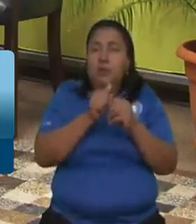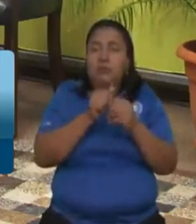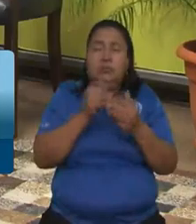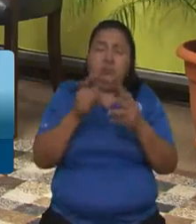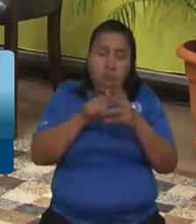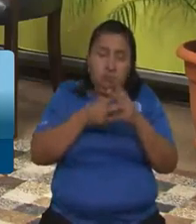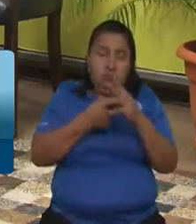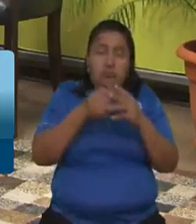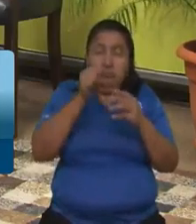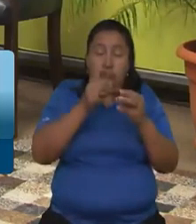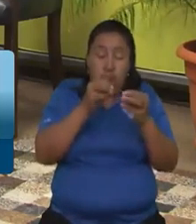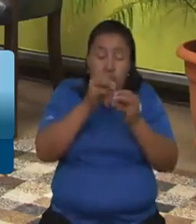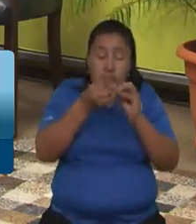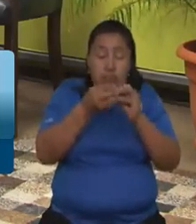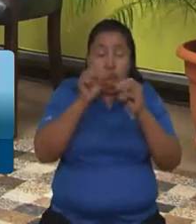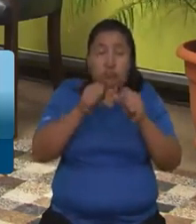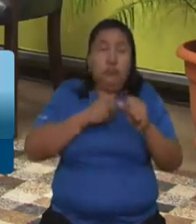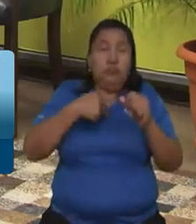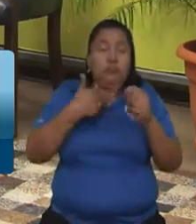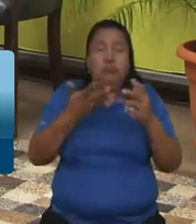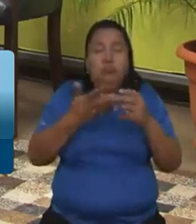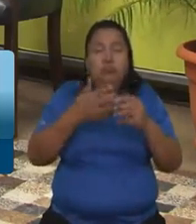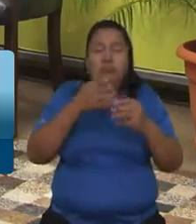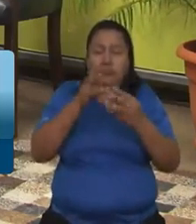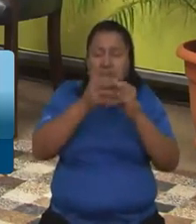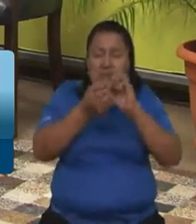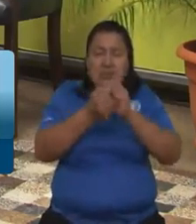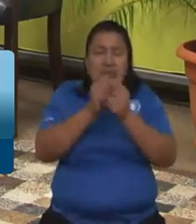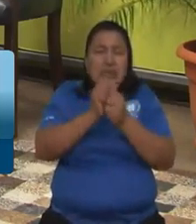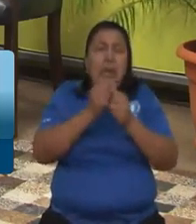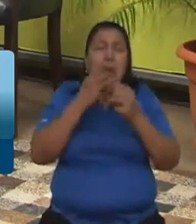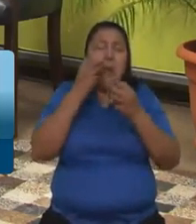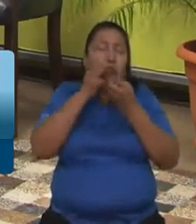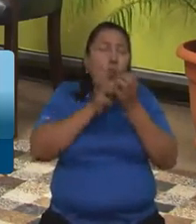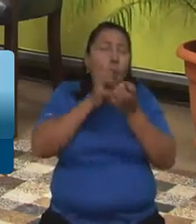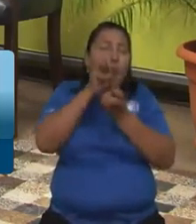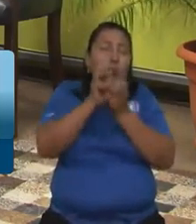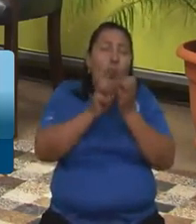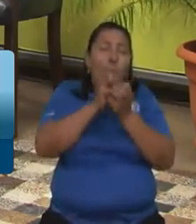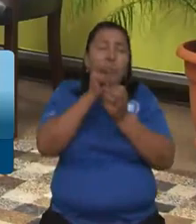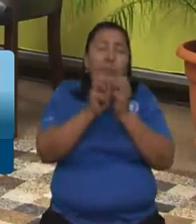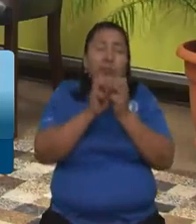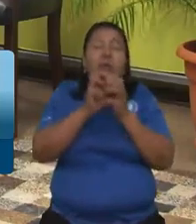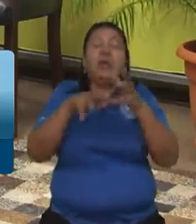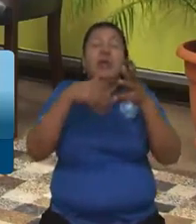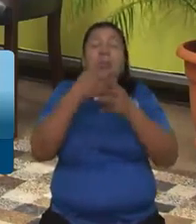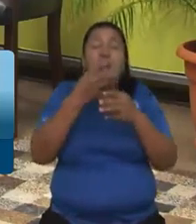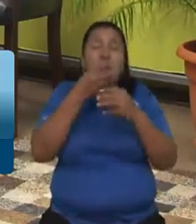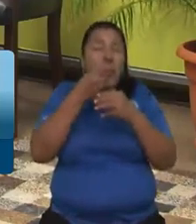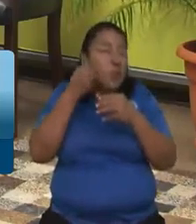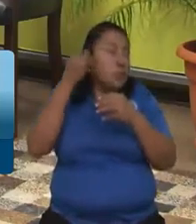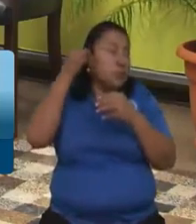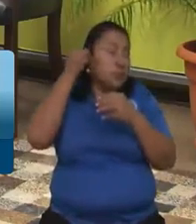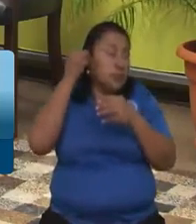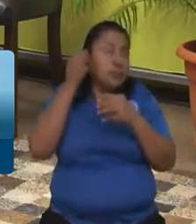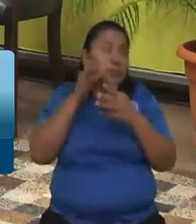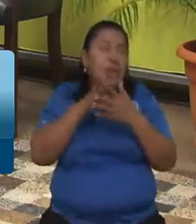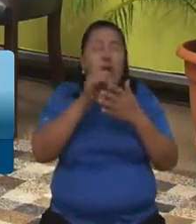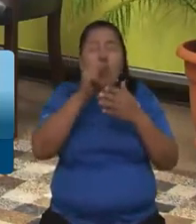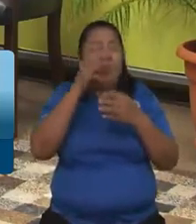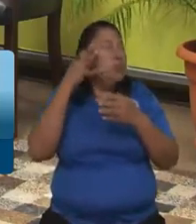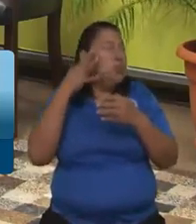alguna cantidad de agua dentro del oído, es mejor acudir a buscar atención. Mira, yo he visto también personas que hacen mezcla, por ejemplo, de